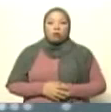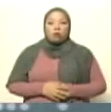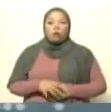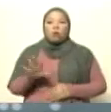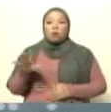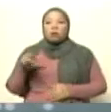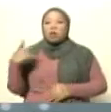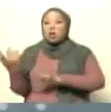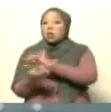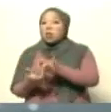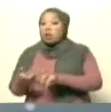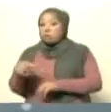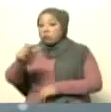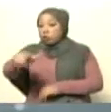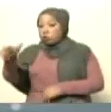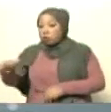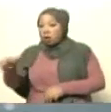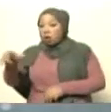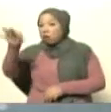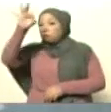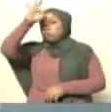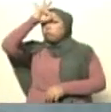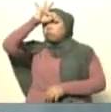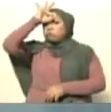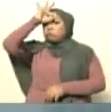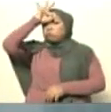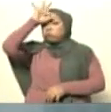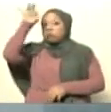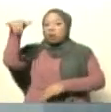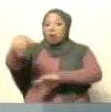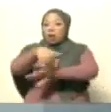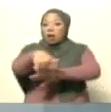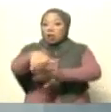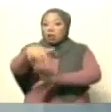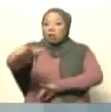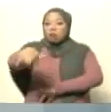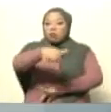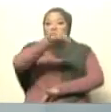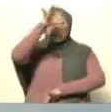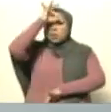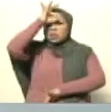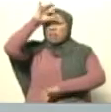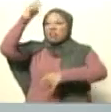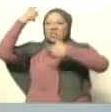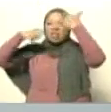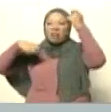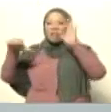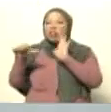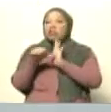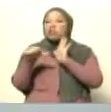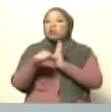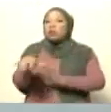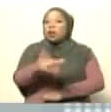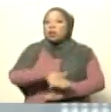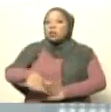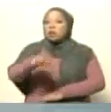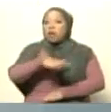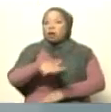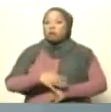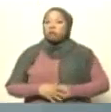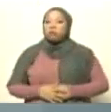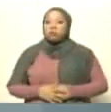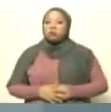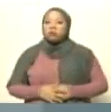absoluta. Nadie sabía nada del destino del comandante Chávez, pero nuestro pueblo es muy sabio.